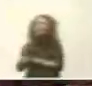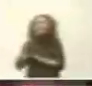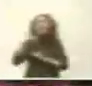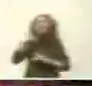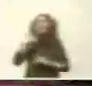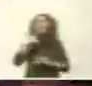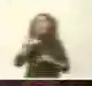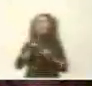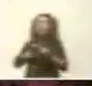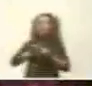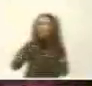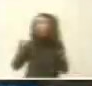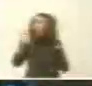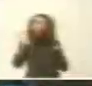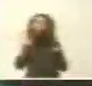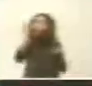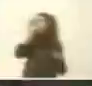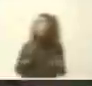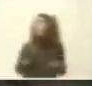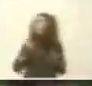digo colorado. Ado, ado, ado,